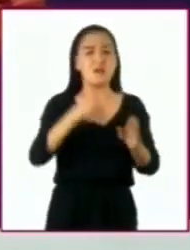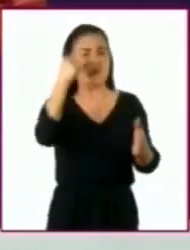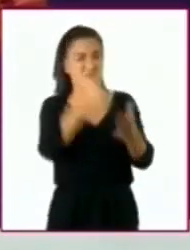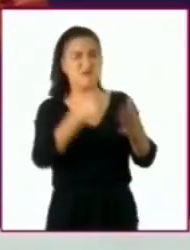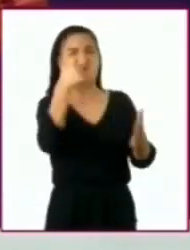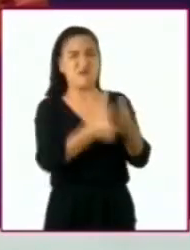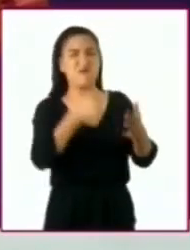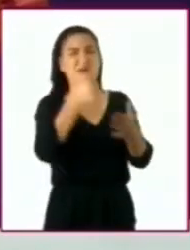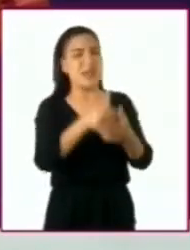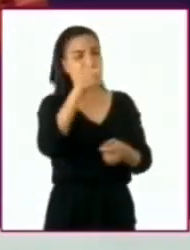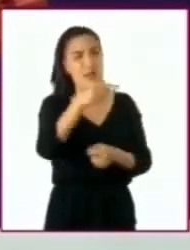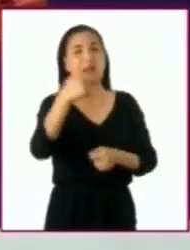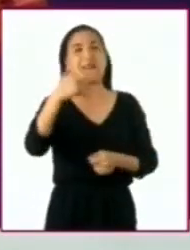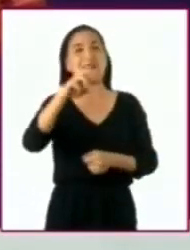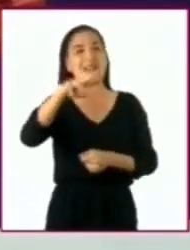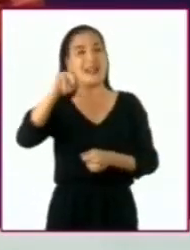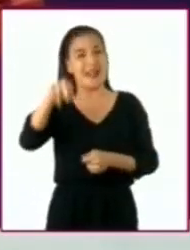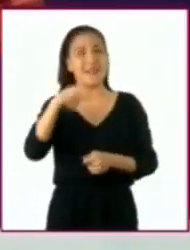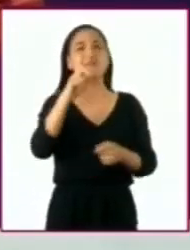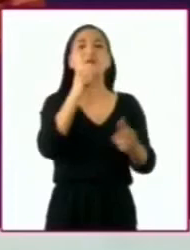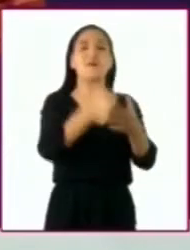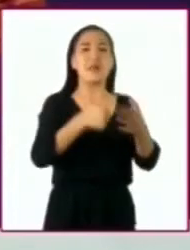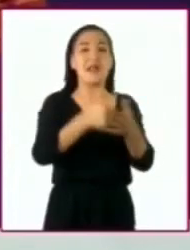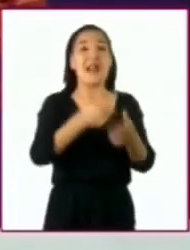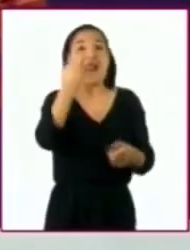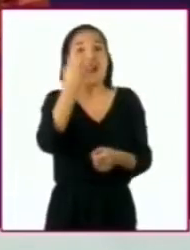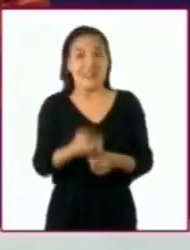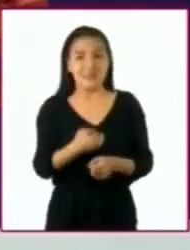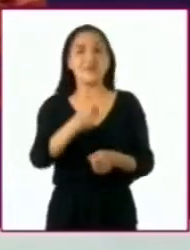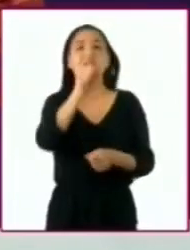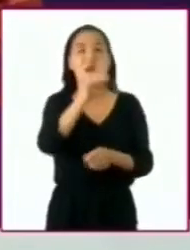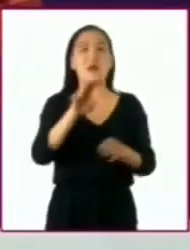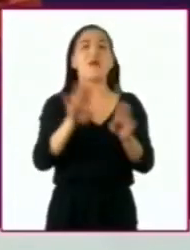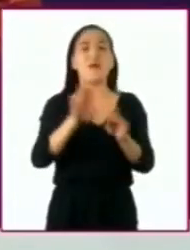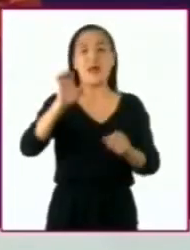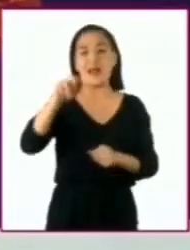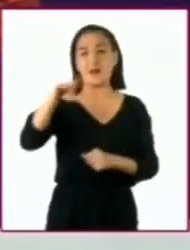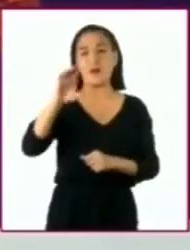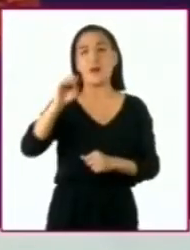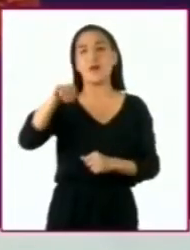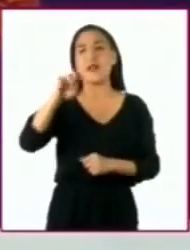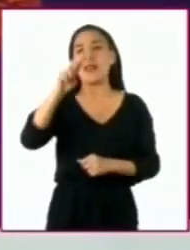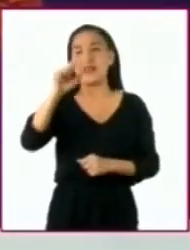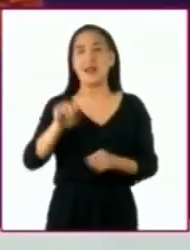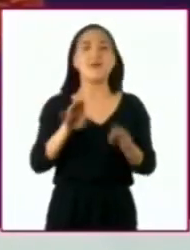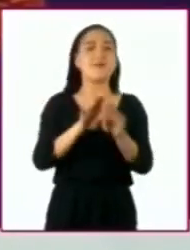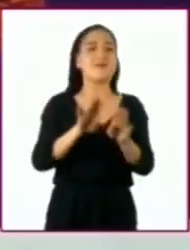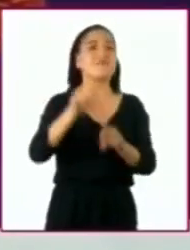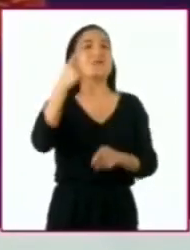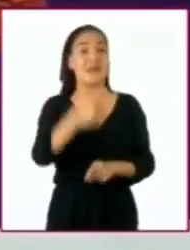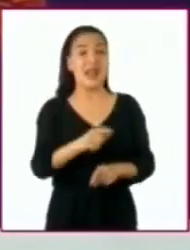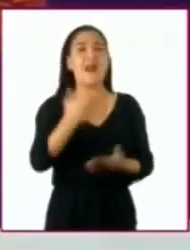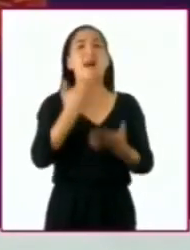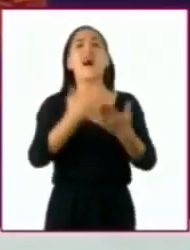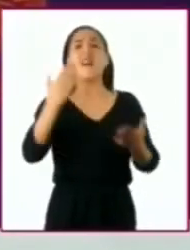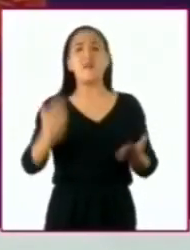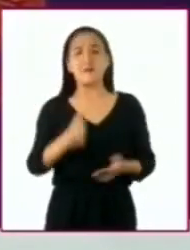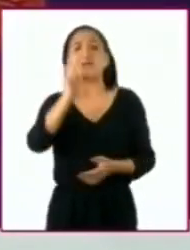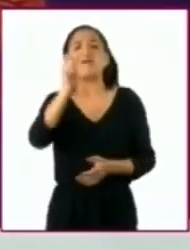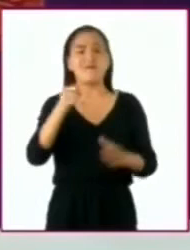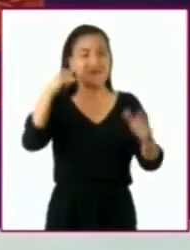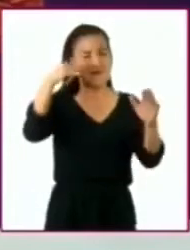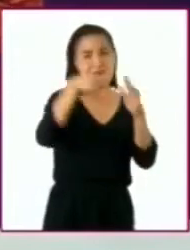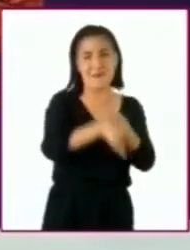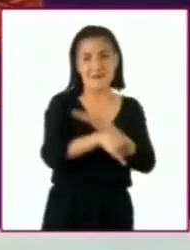sus peticiones. Así se instauró la encomienda. Ahora profundizaremos en qué consistía este